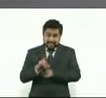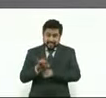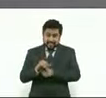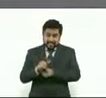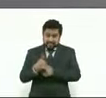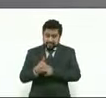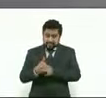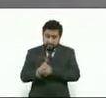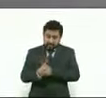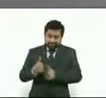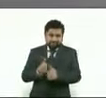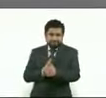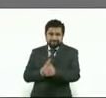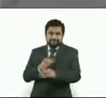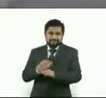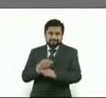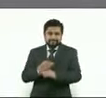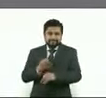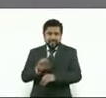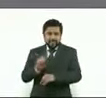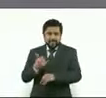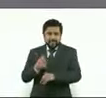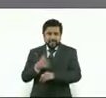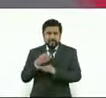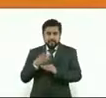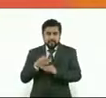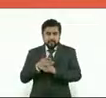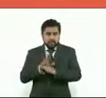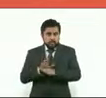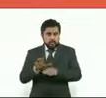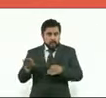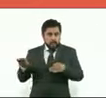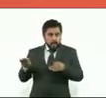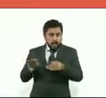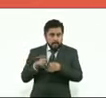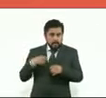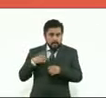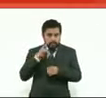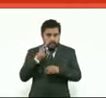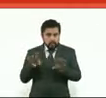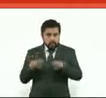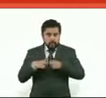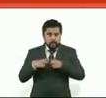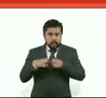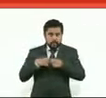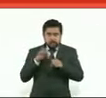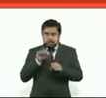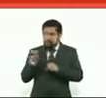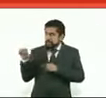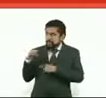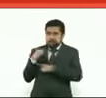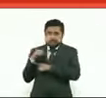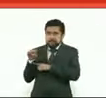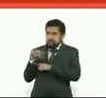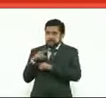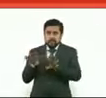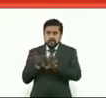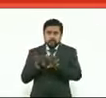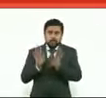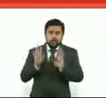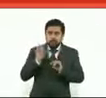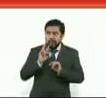en solitario. Sin embargo, esa diferencia cada vez es menor y, bueno, inclusive hasta nervioso voltea Eloy, porque la diferencia cada vez es